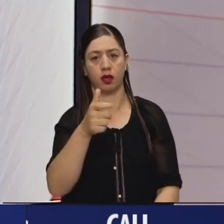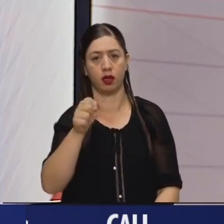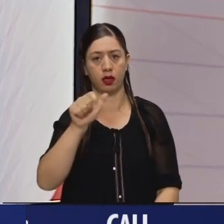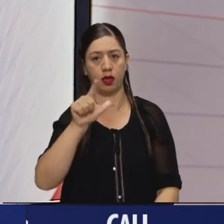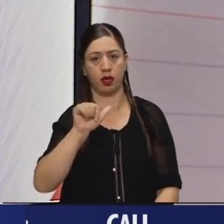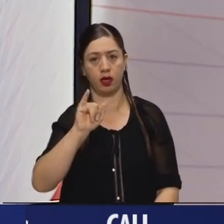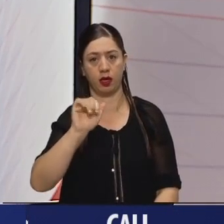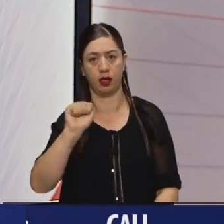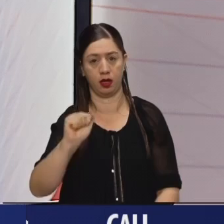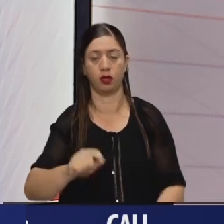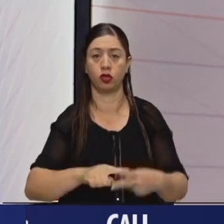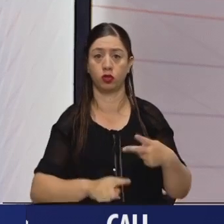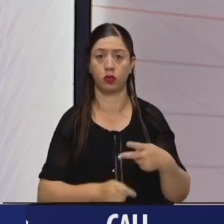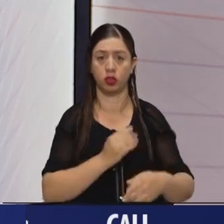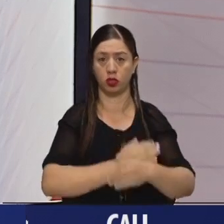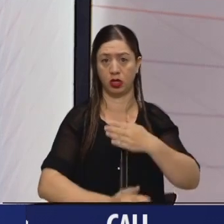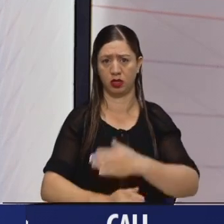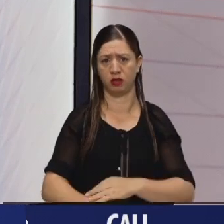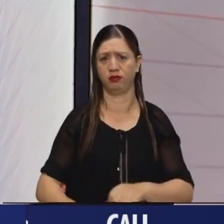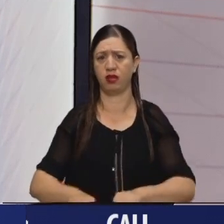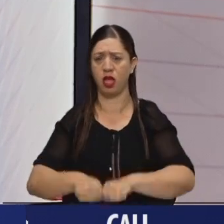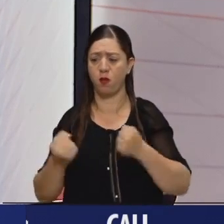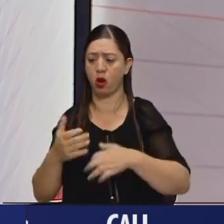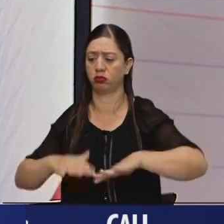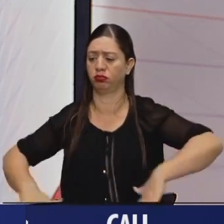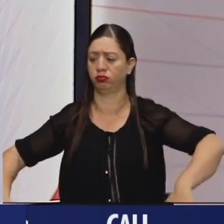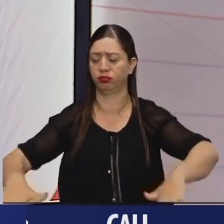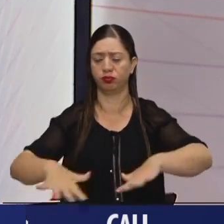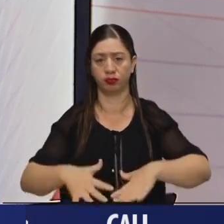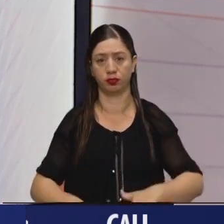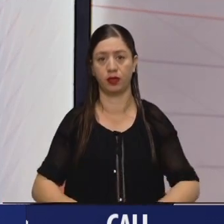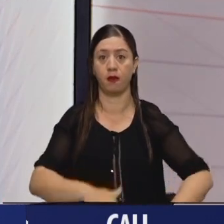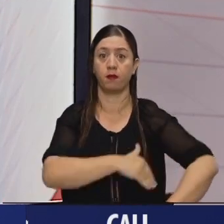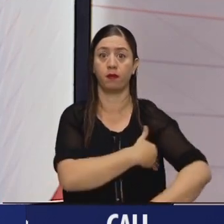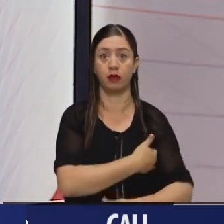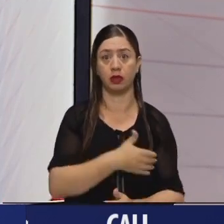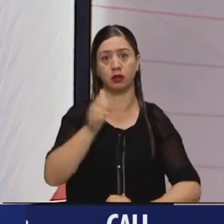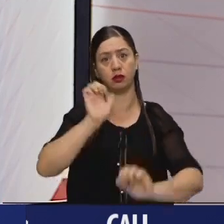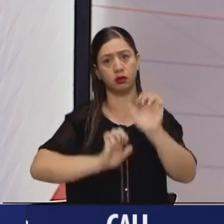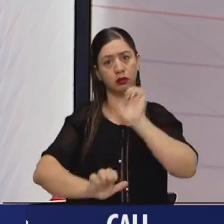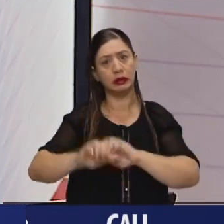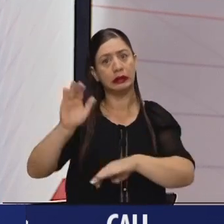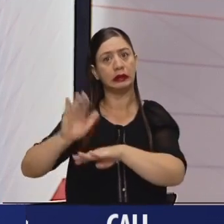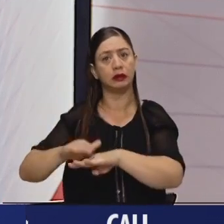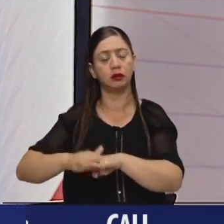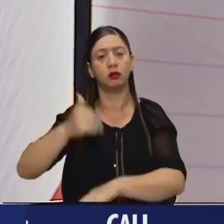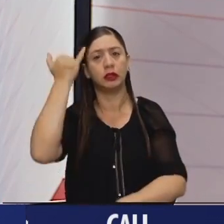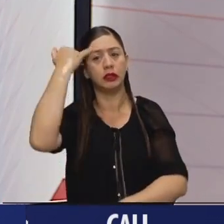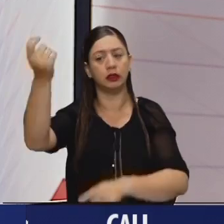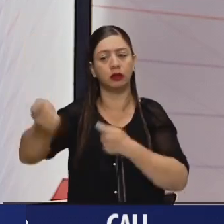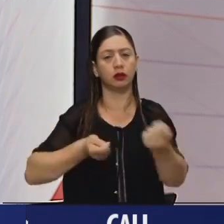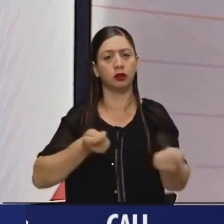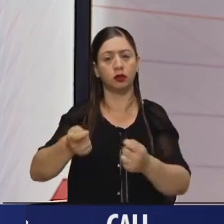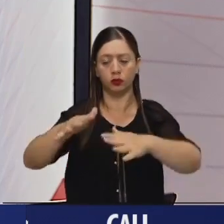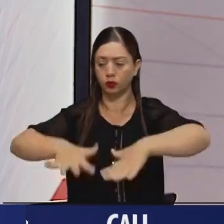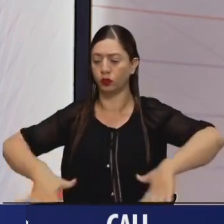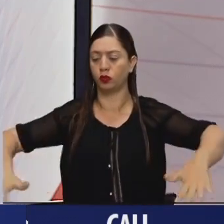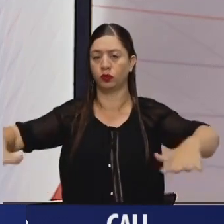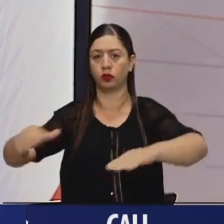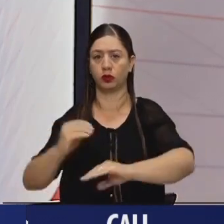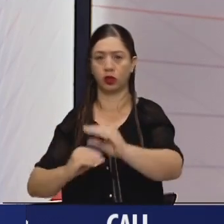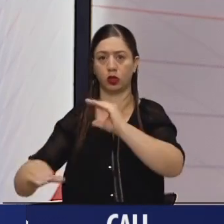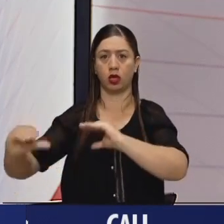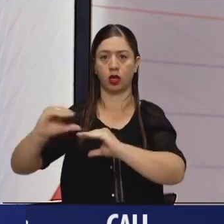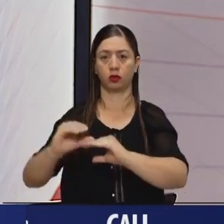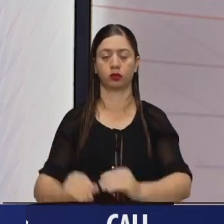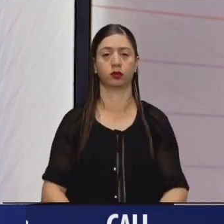y cuantiosos daños materiales, el ministro de Defensa, Diego Molano, anunció una nueva estrategia de seguridad para esa zona del departamento